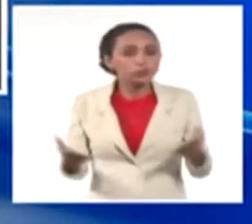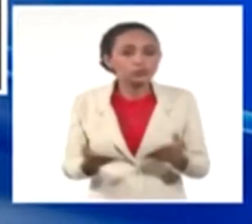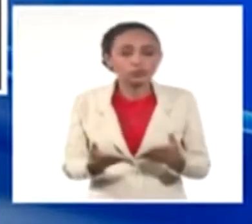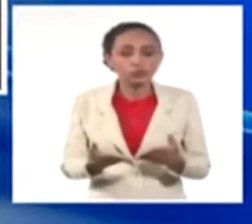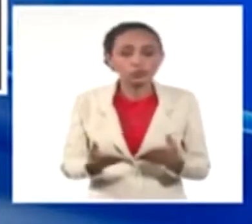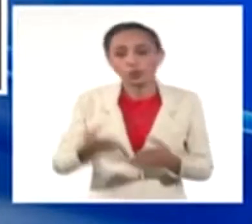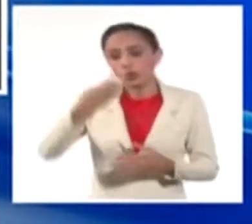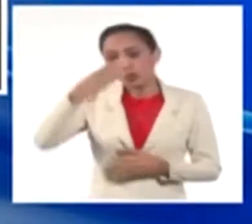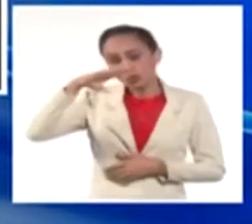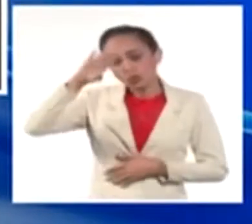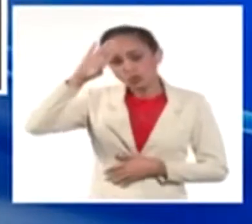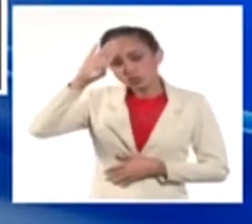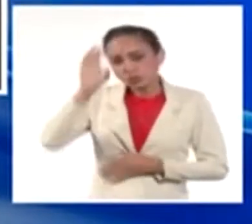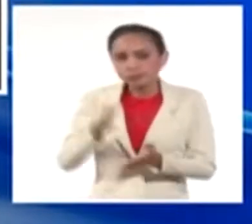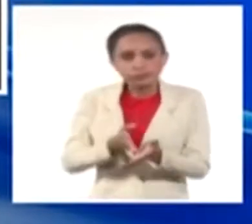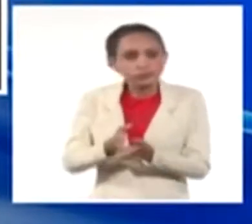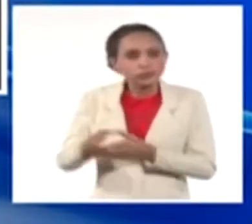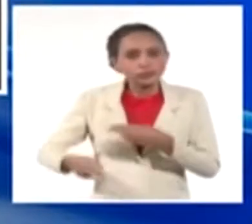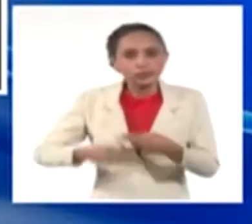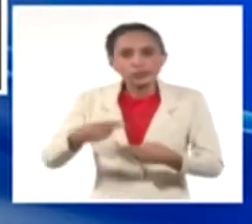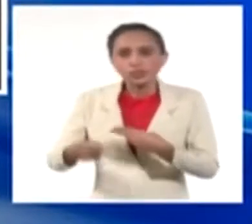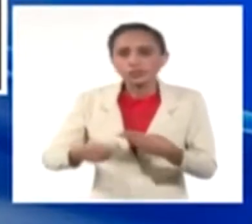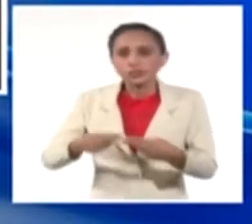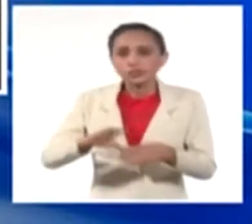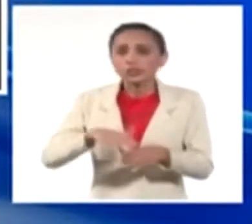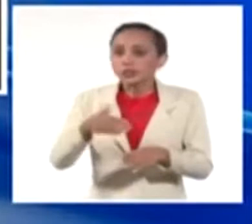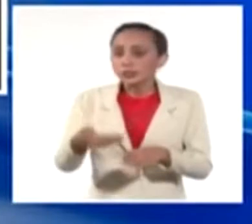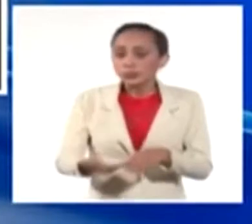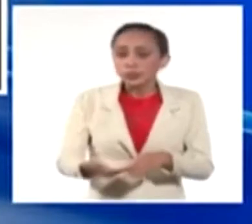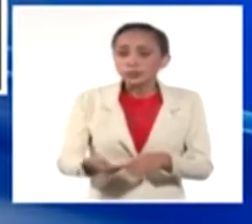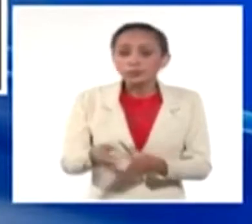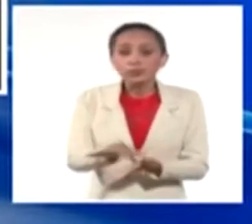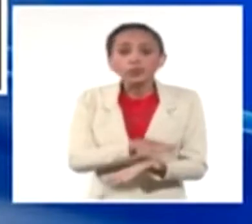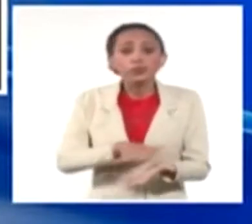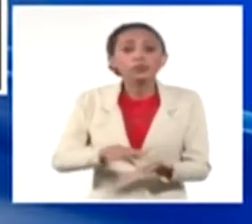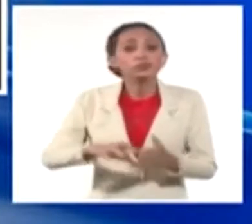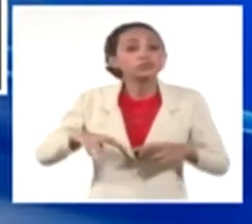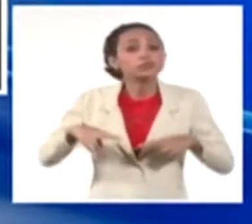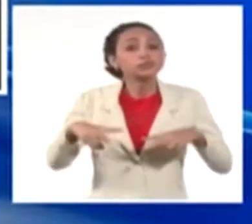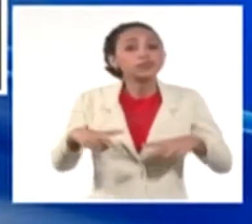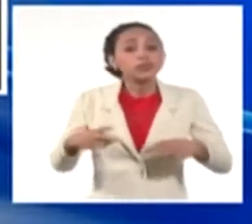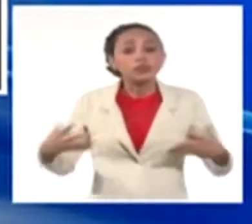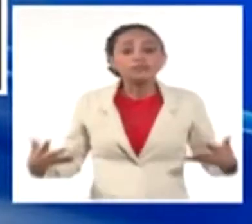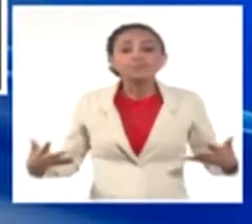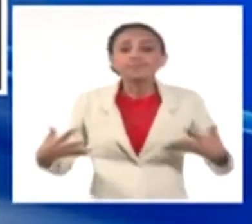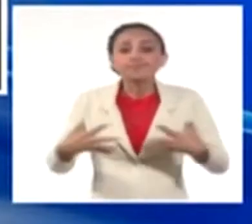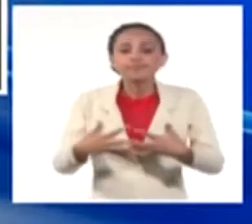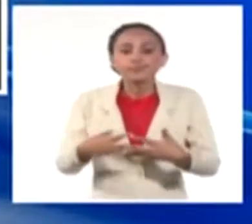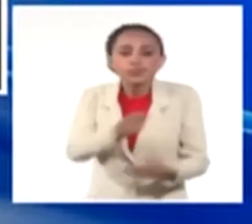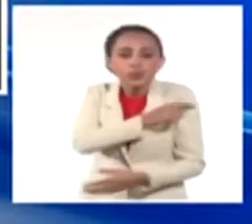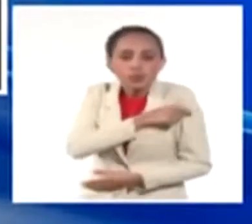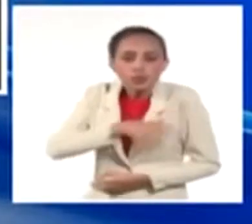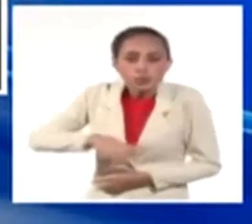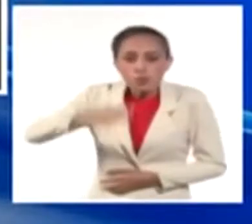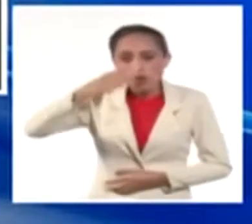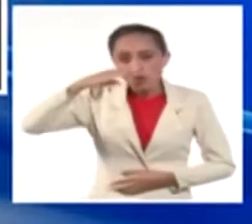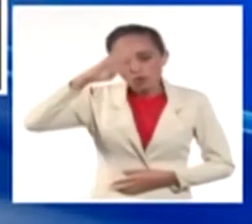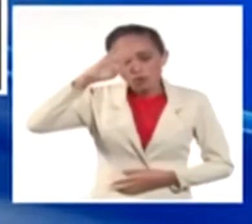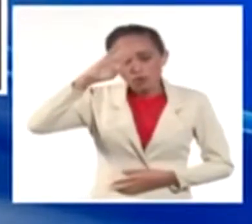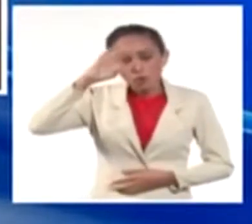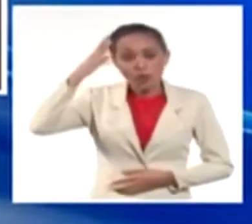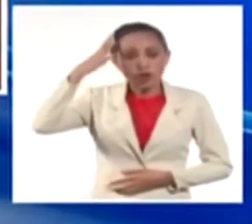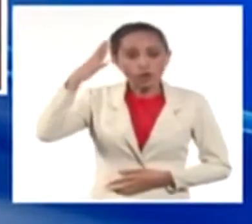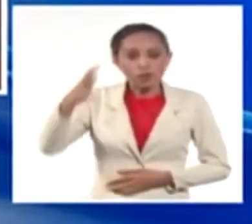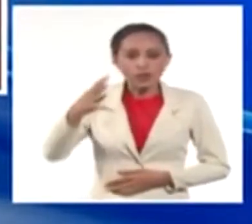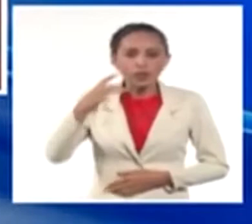y continuará en lo adelante, donde una vez más se unen pueblo y gobierno por un bien